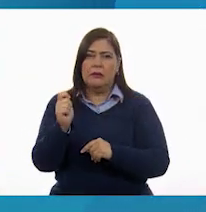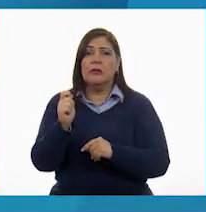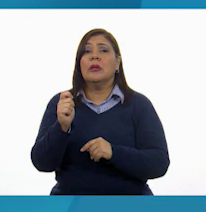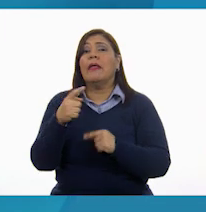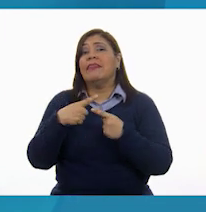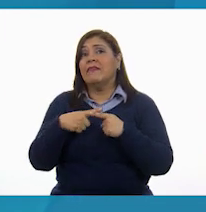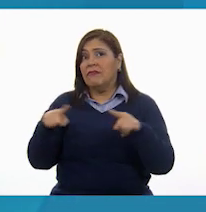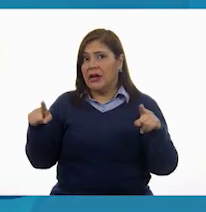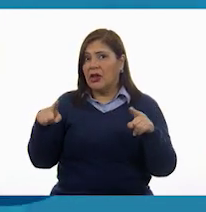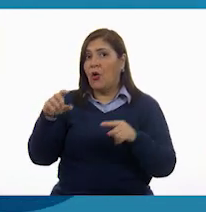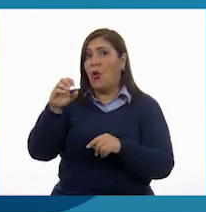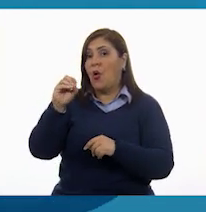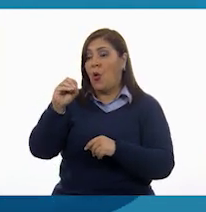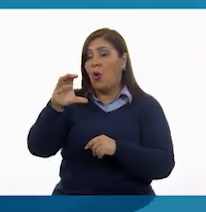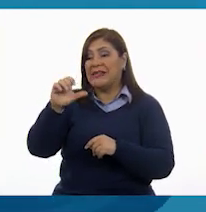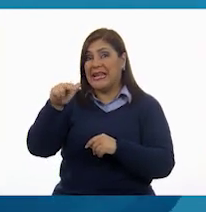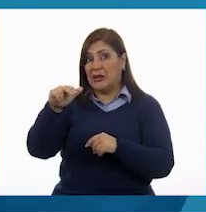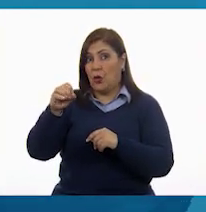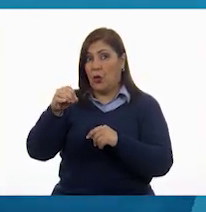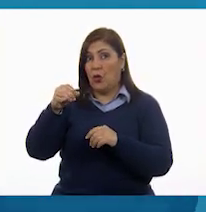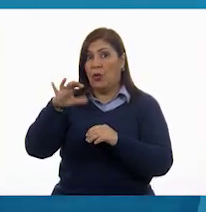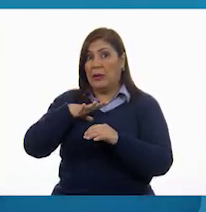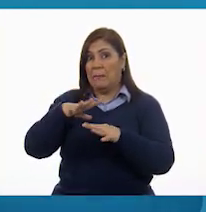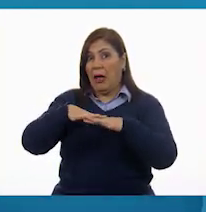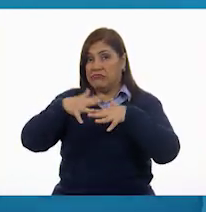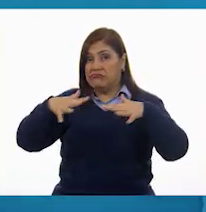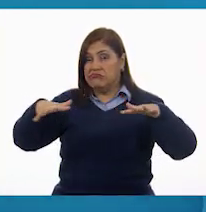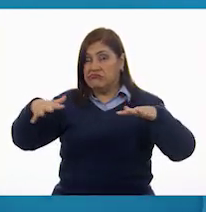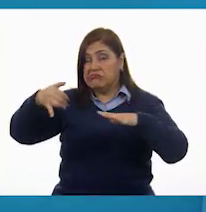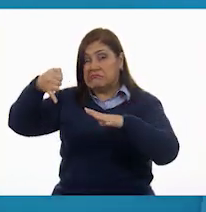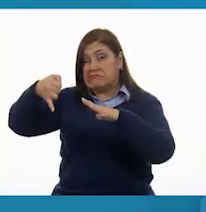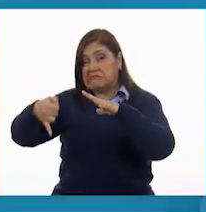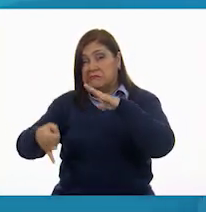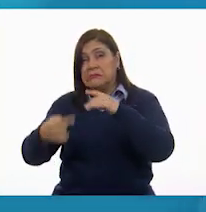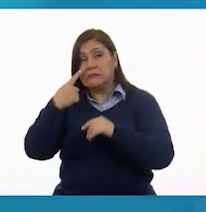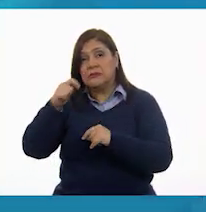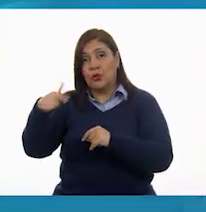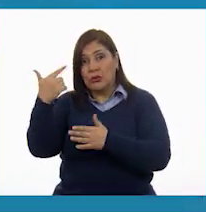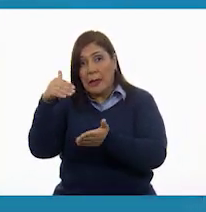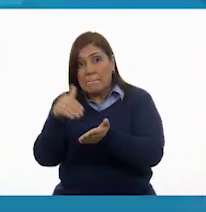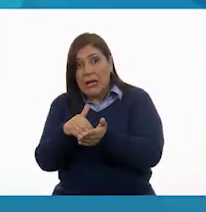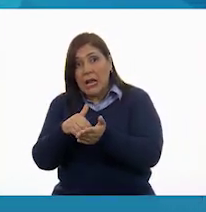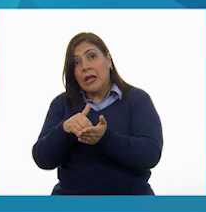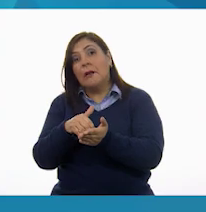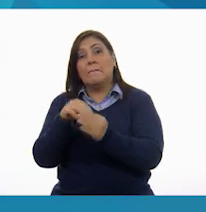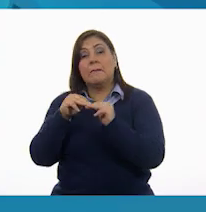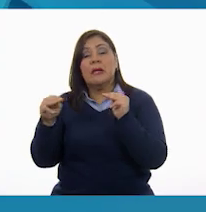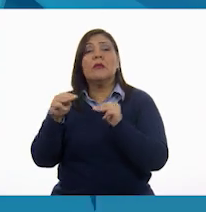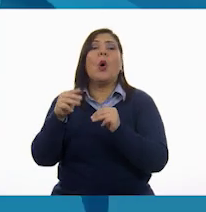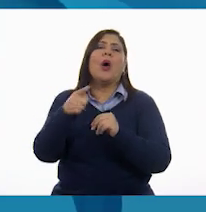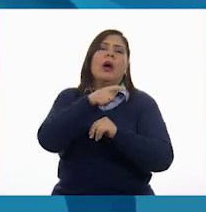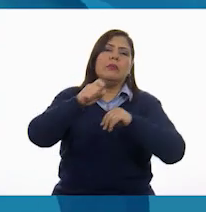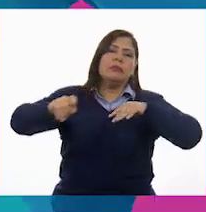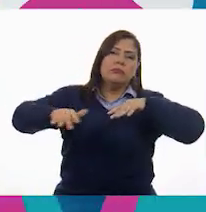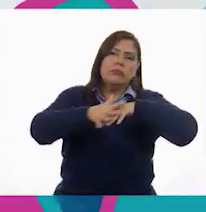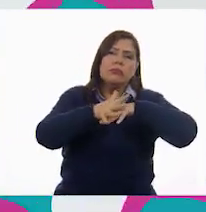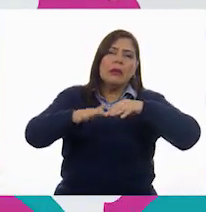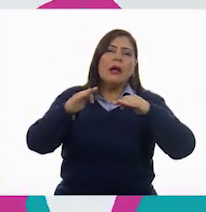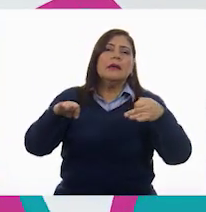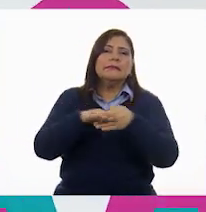que puede ser hasta de 12.000, en los mares la profundidad puede llegar hasta ser hasta de 1.500